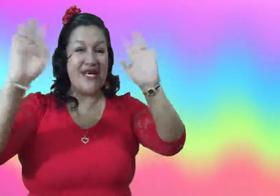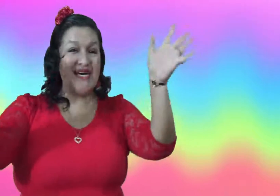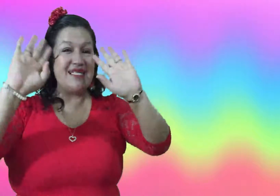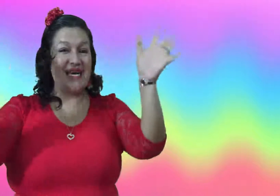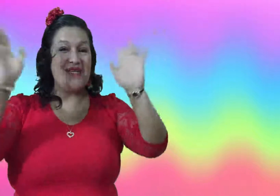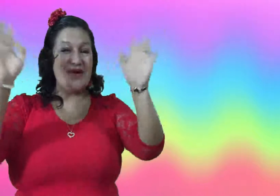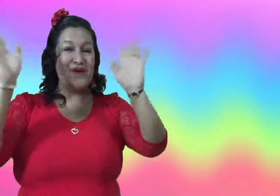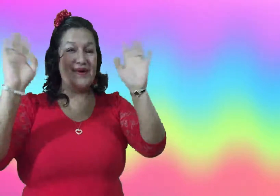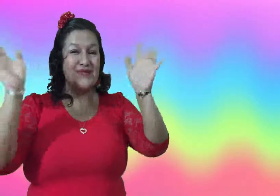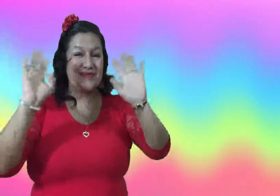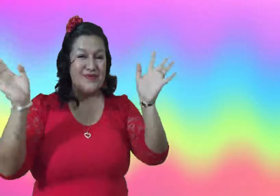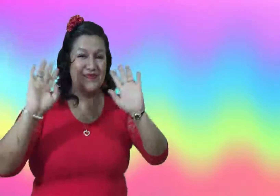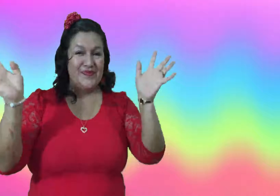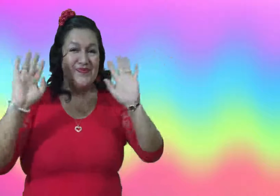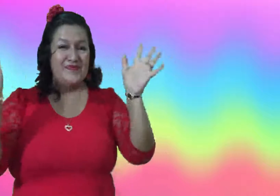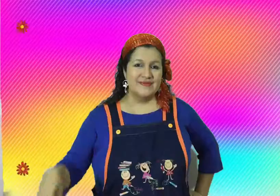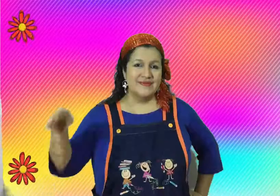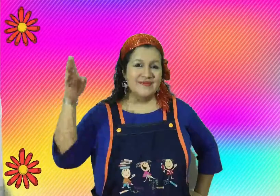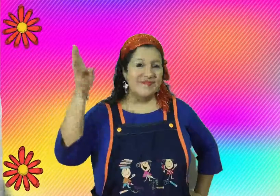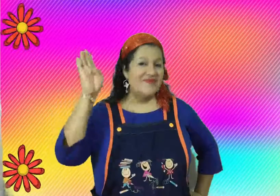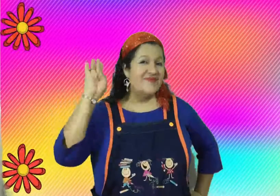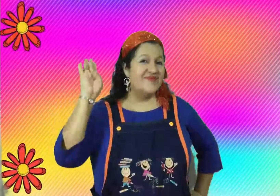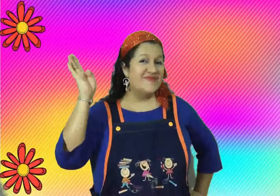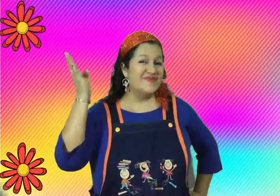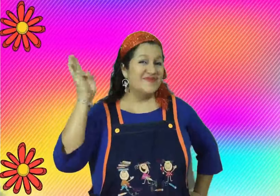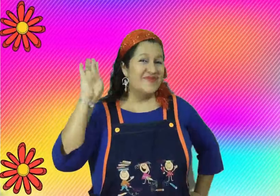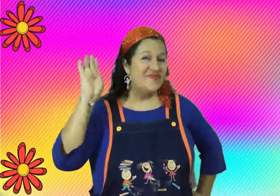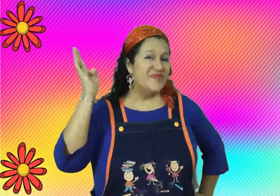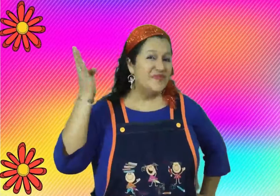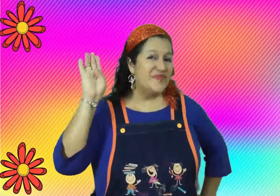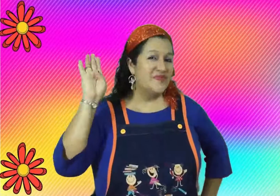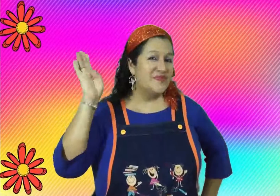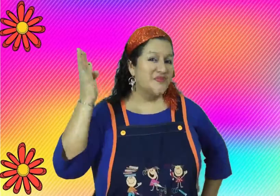bendiciones! ¡Adiós! ¡Adiós!